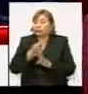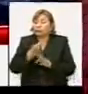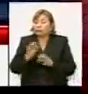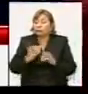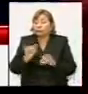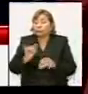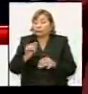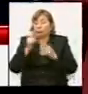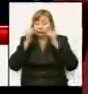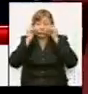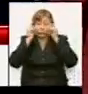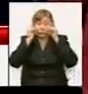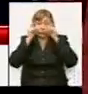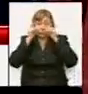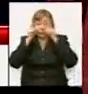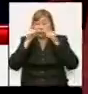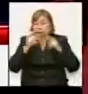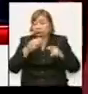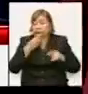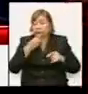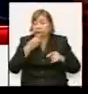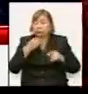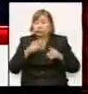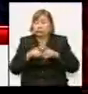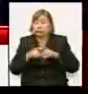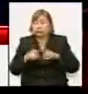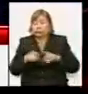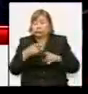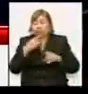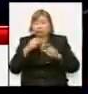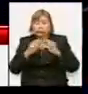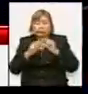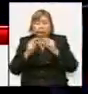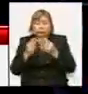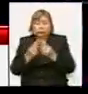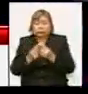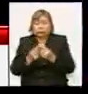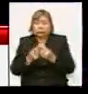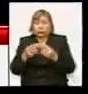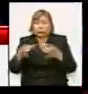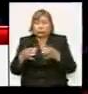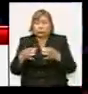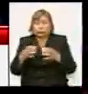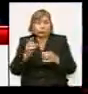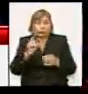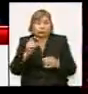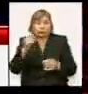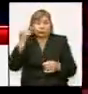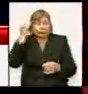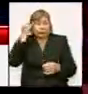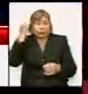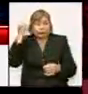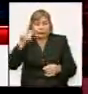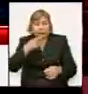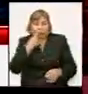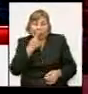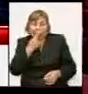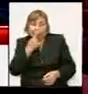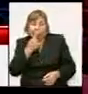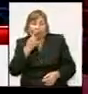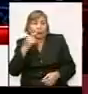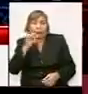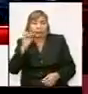lo que sorprende es que cada vez que un grupo del Congreso, y no es un tema ideológico, porque acá uno dice rojo y la izquierda